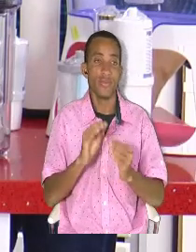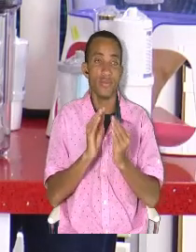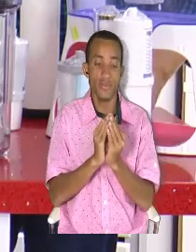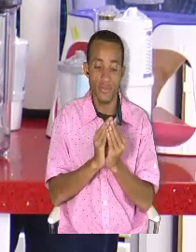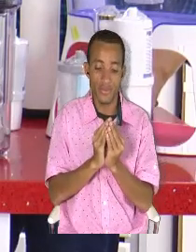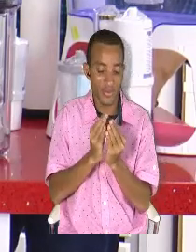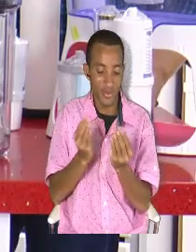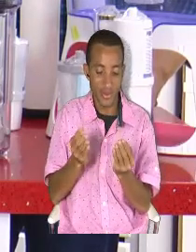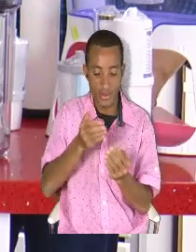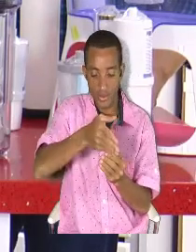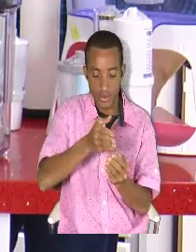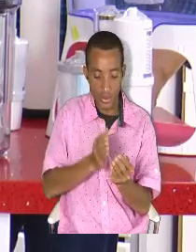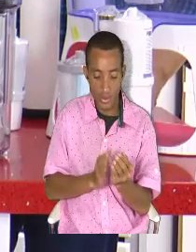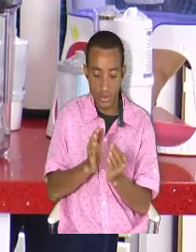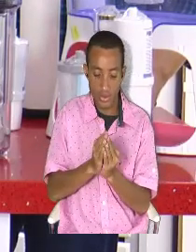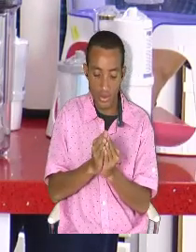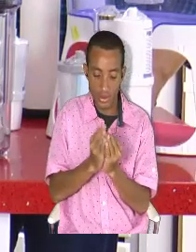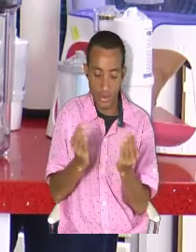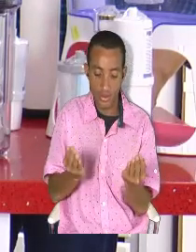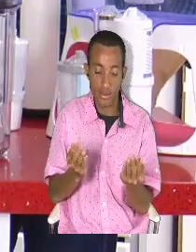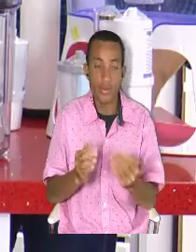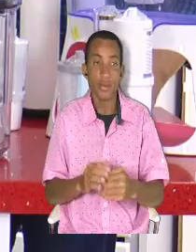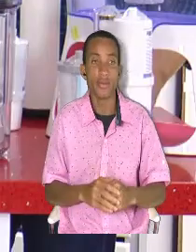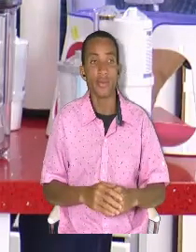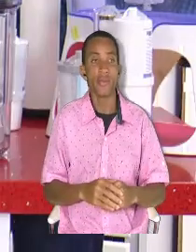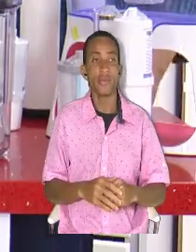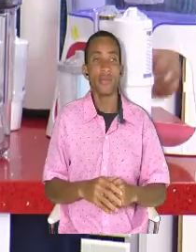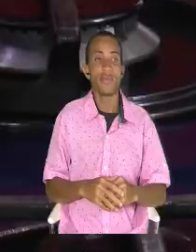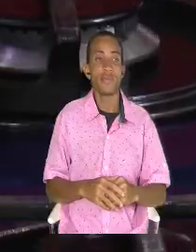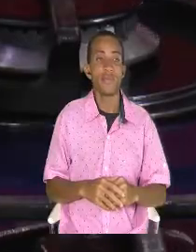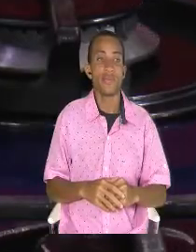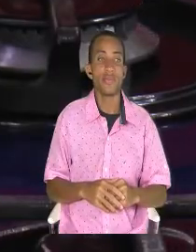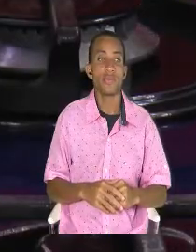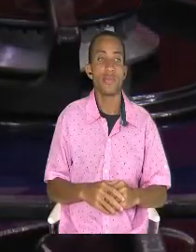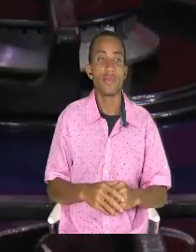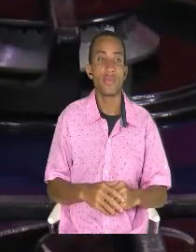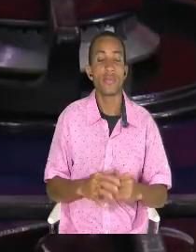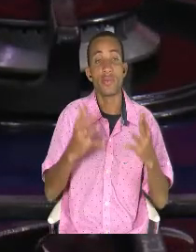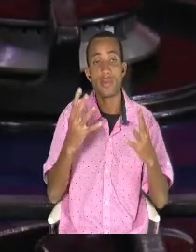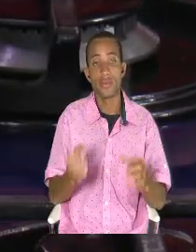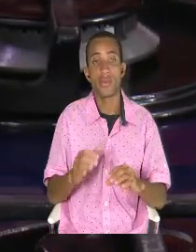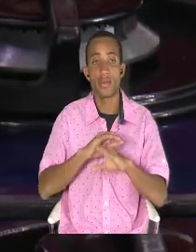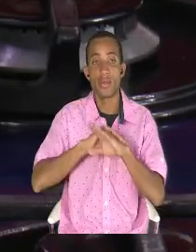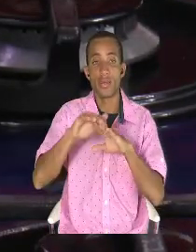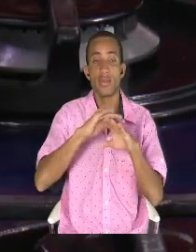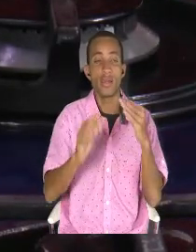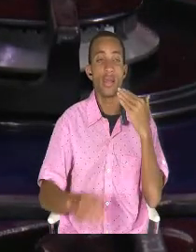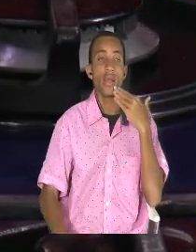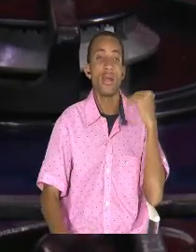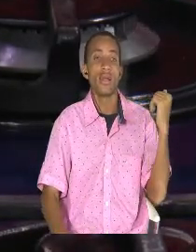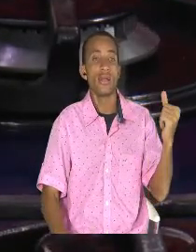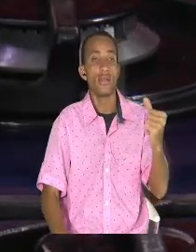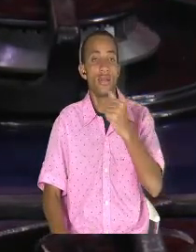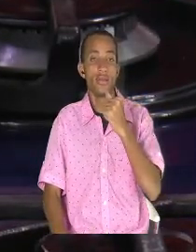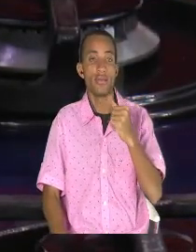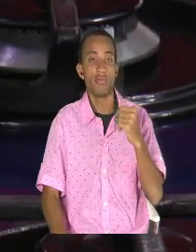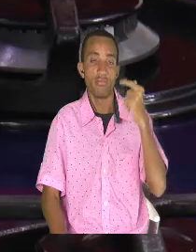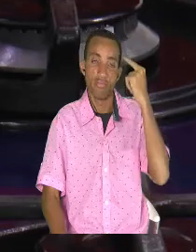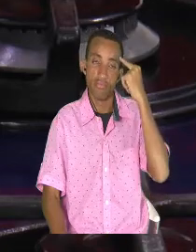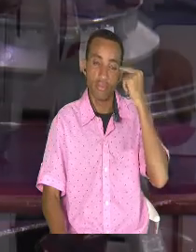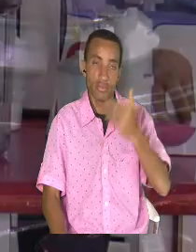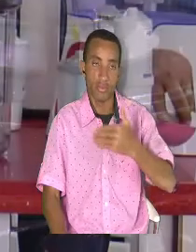¿sí? Sí, claro. Listo. Bueno, don Miguel, quería hacerle una invitación a las mujeres, ¿sí? Yo creo que nuestro fanpage